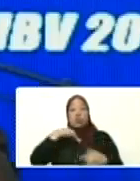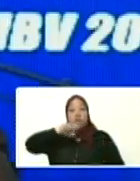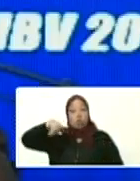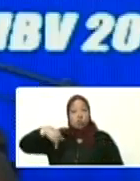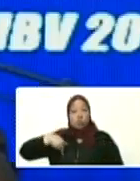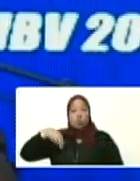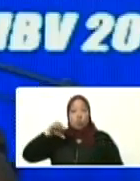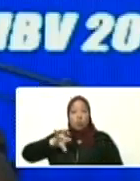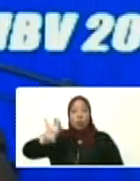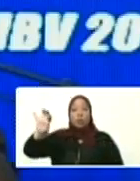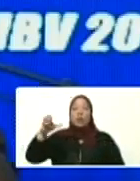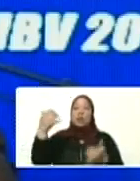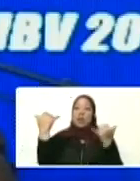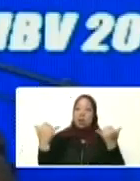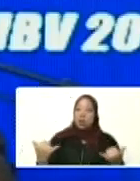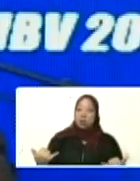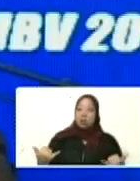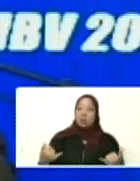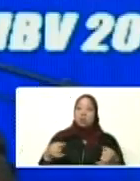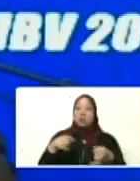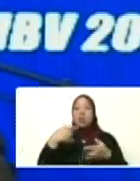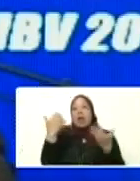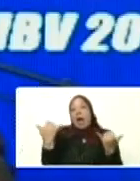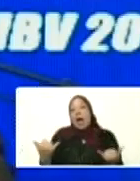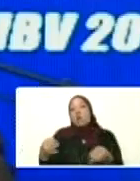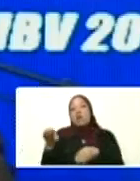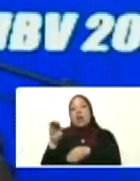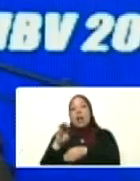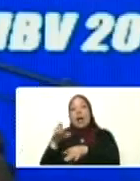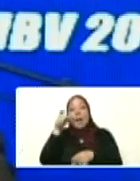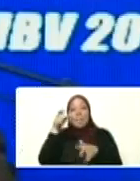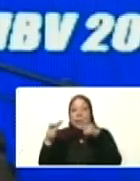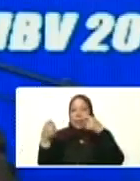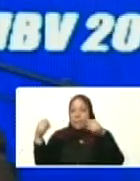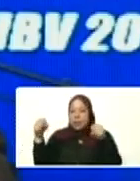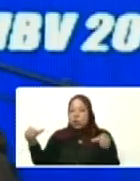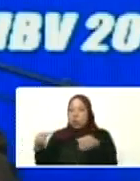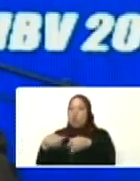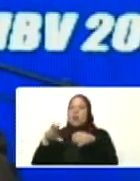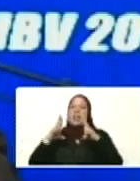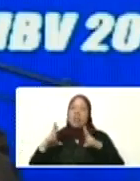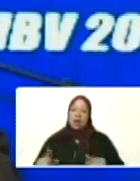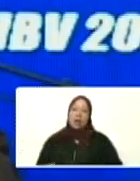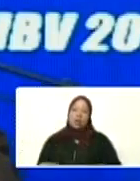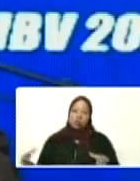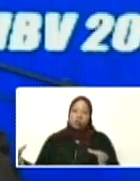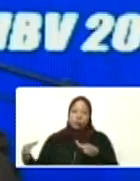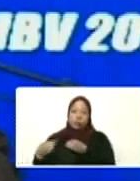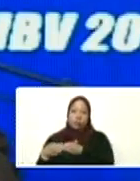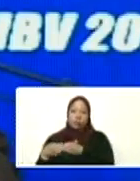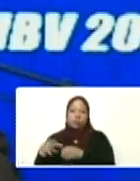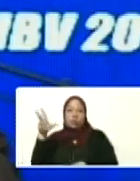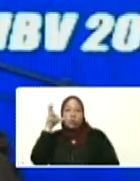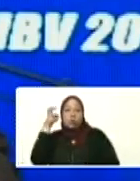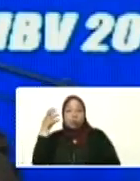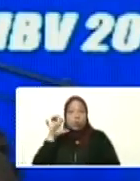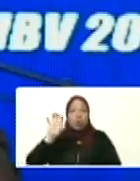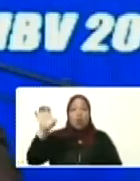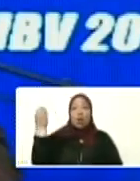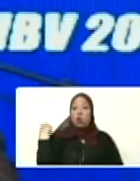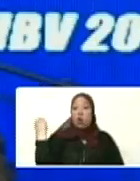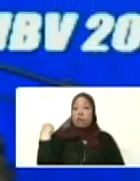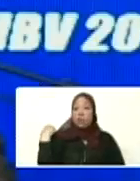hoy pasamos a la gloriosa situación de reserva activa. Y si el clarín de la patria